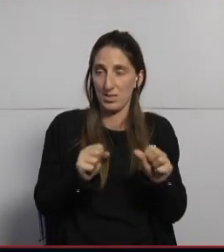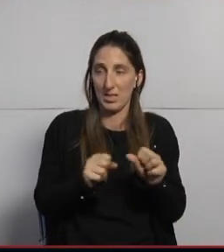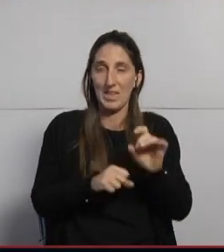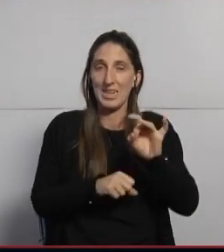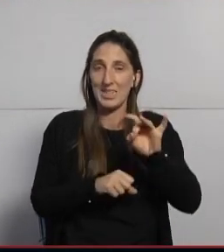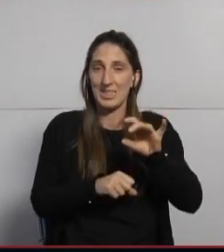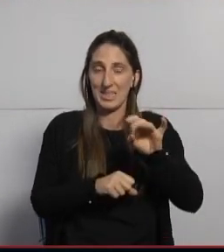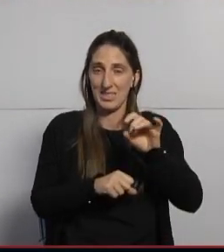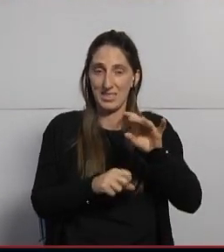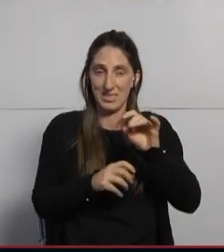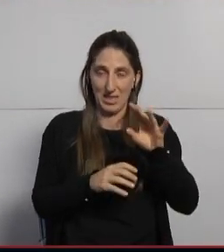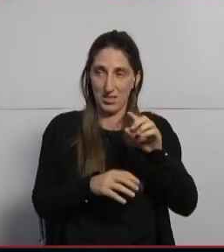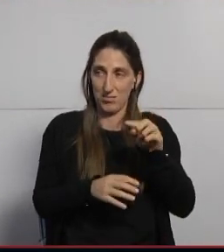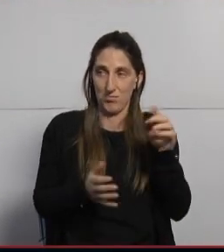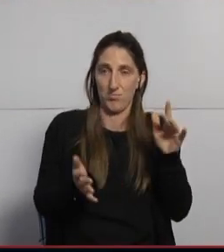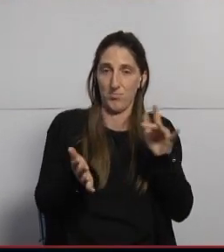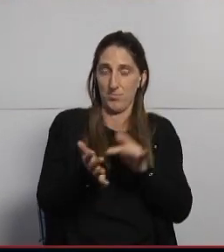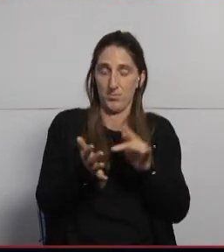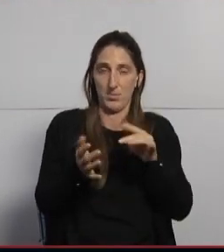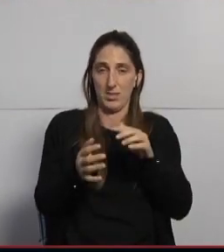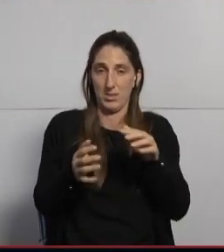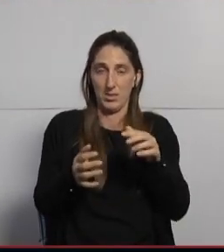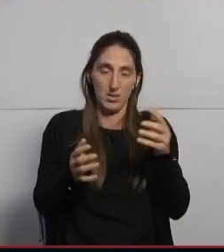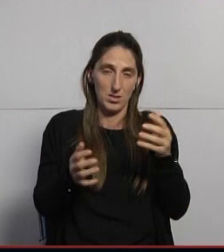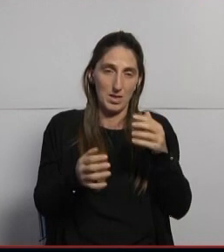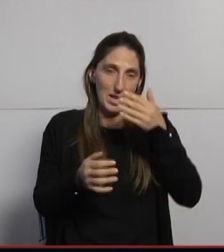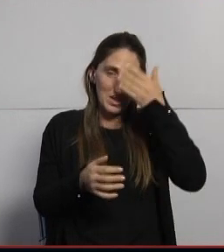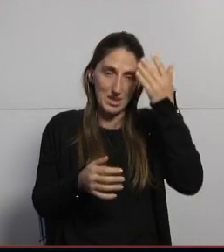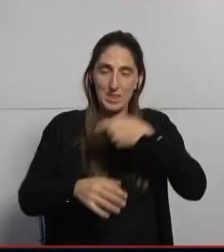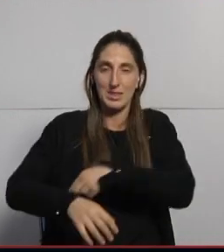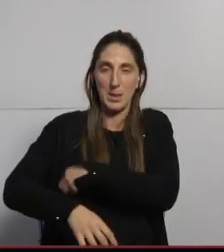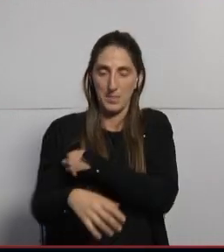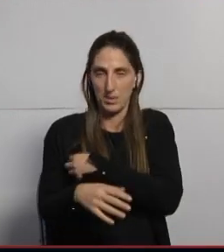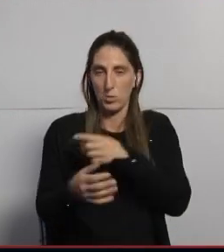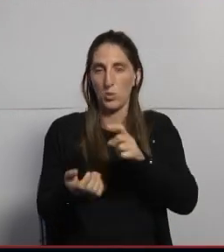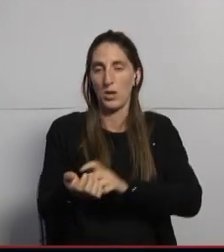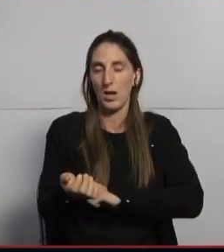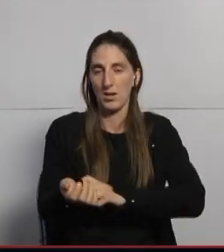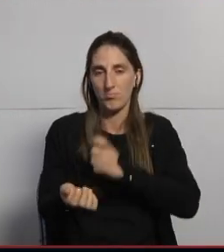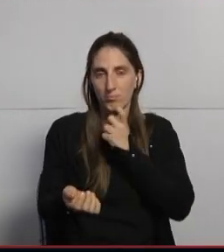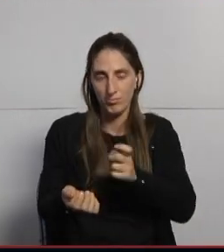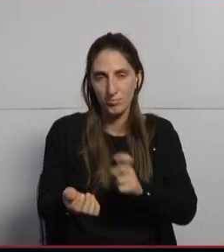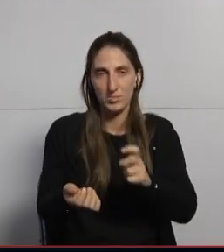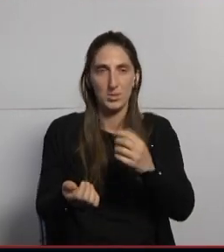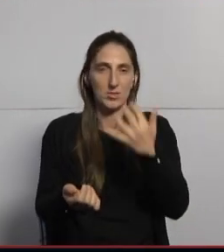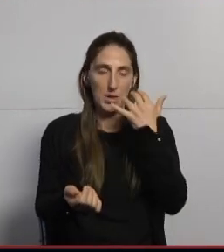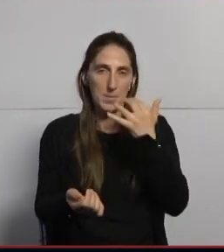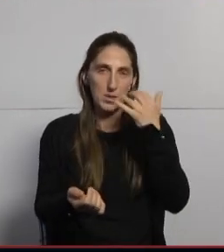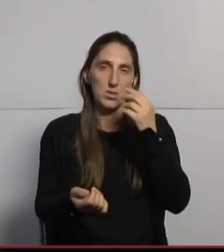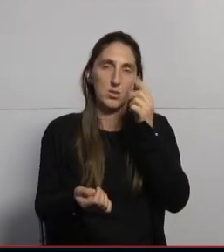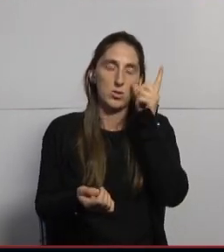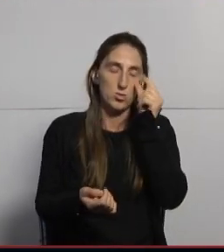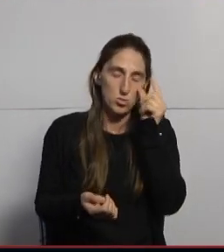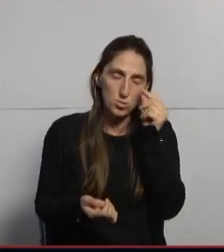15 biosensores que se puede determinar desde temperatura, glicemia, hipertensión, respiración,